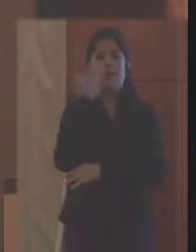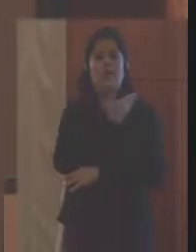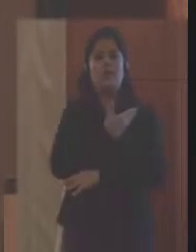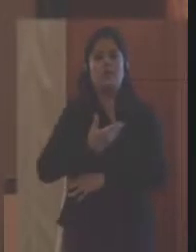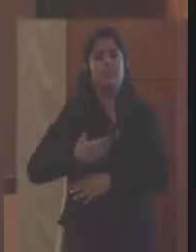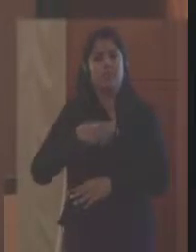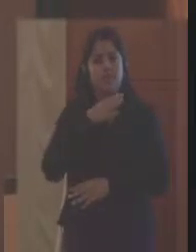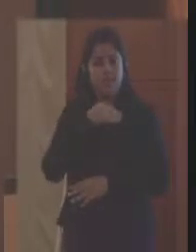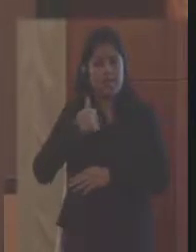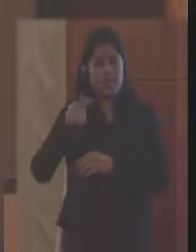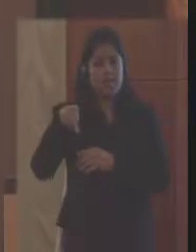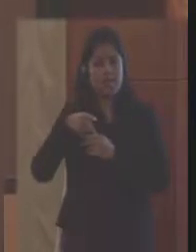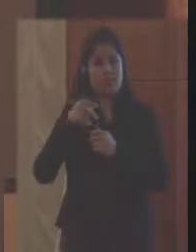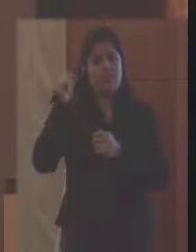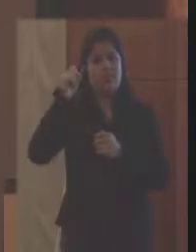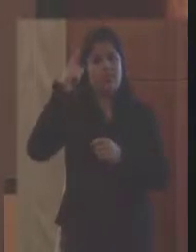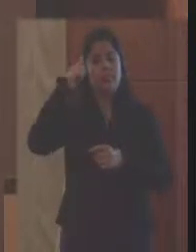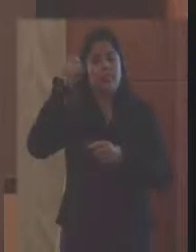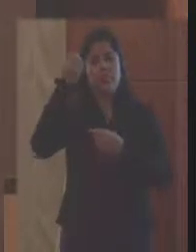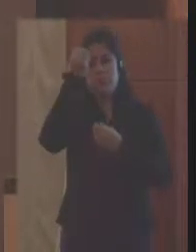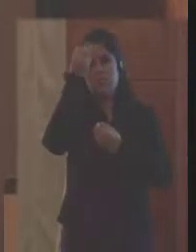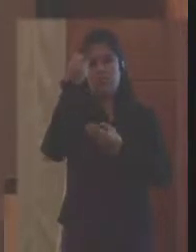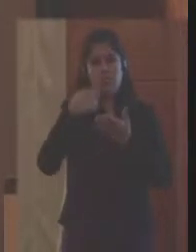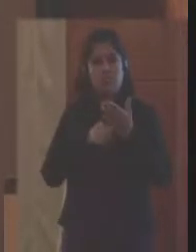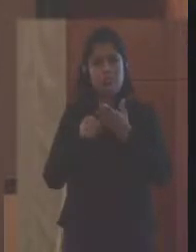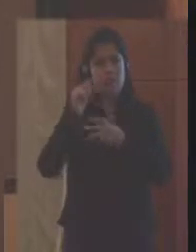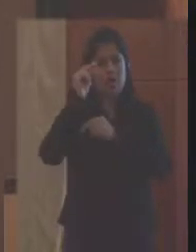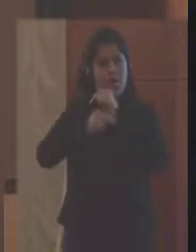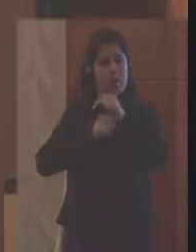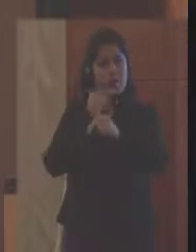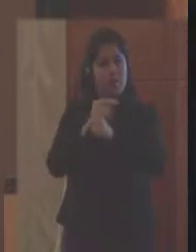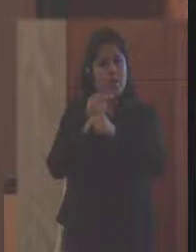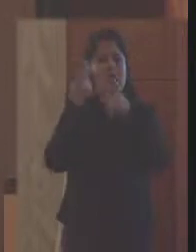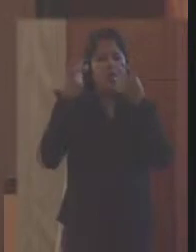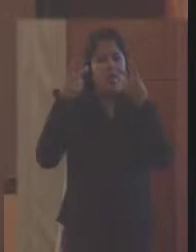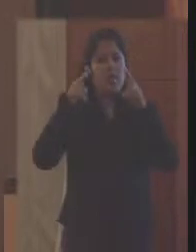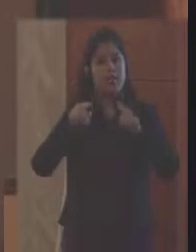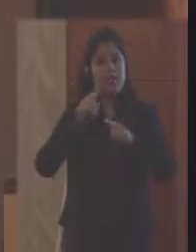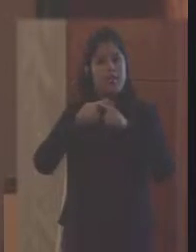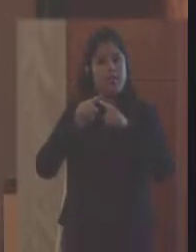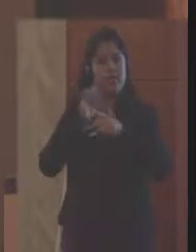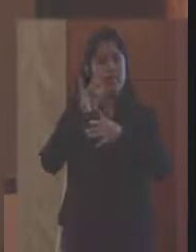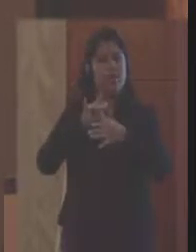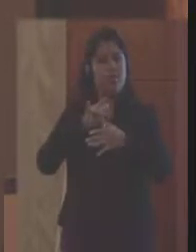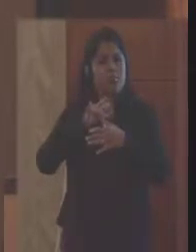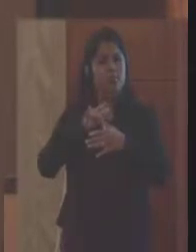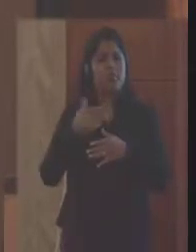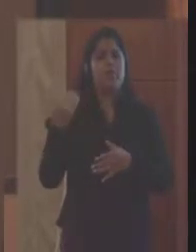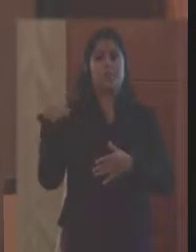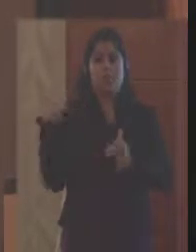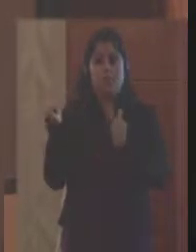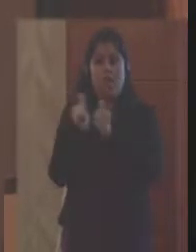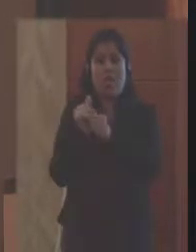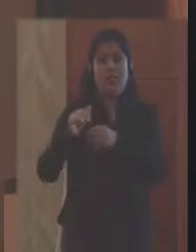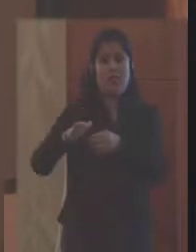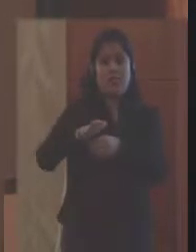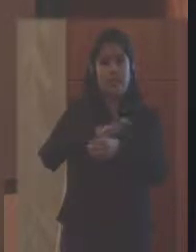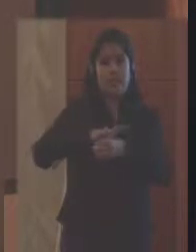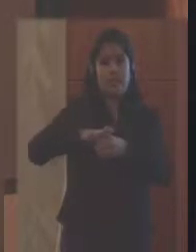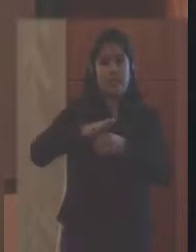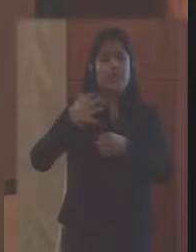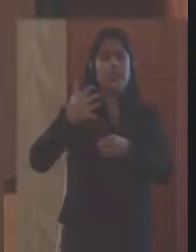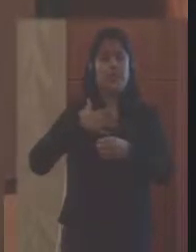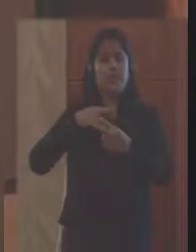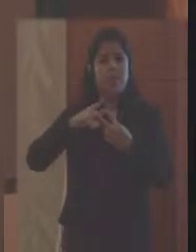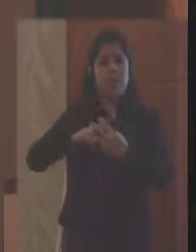la República. Tiene un Consejo Nacional y tiene una Unidad Nacional de Gestión de Riesgo, que sobre esa base se